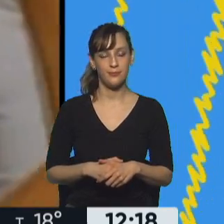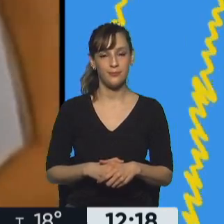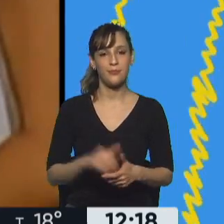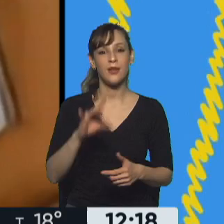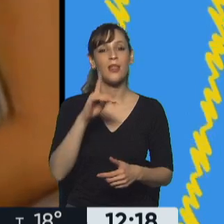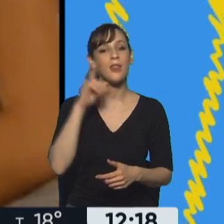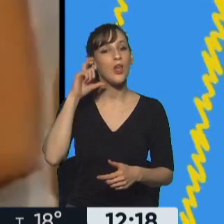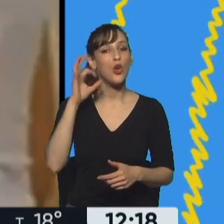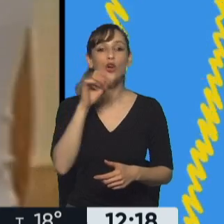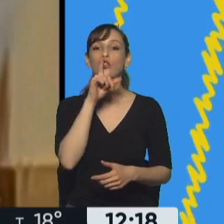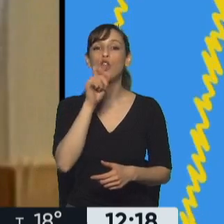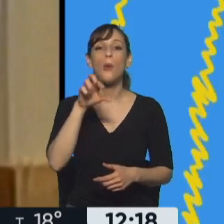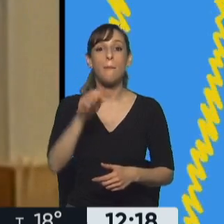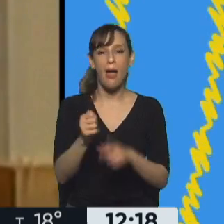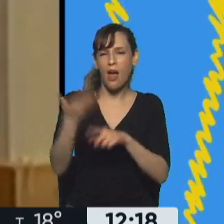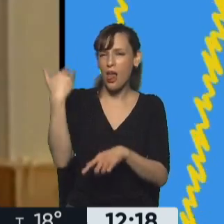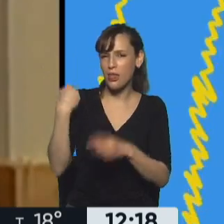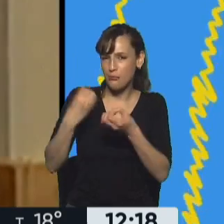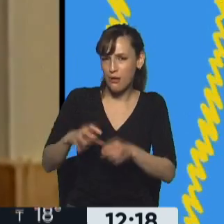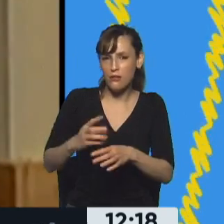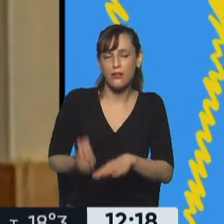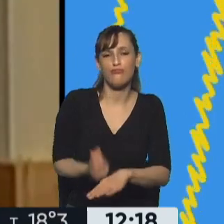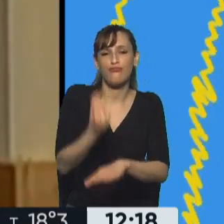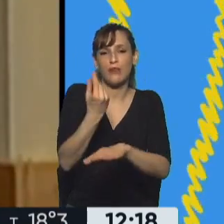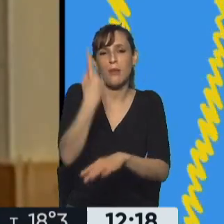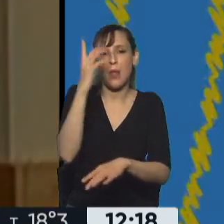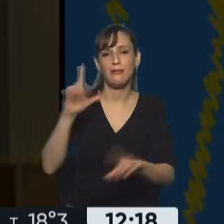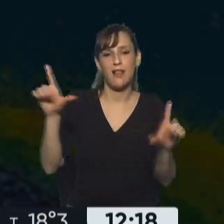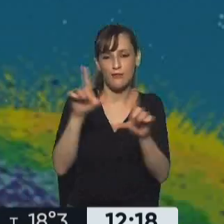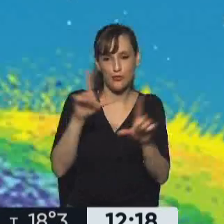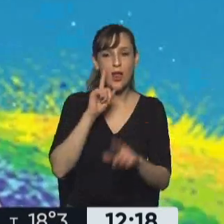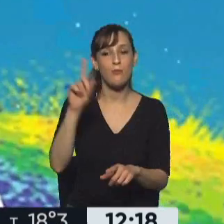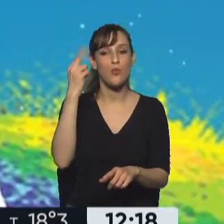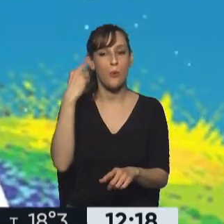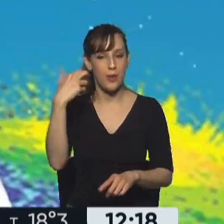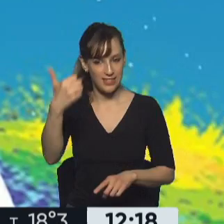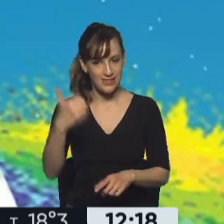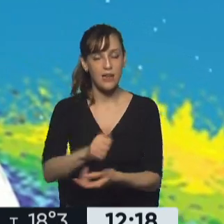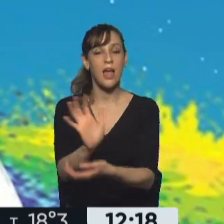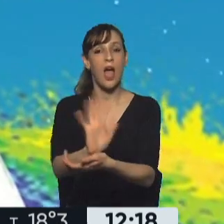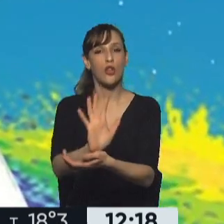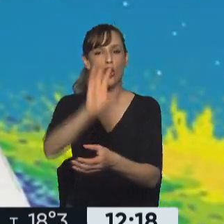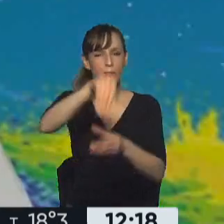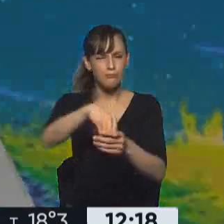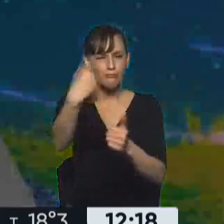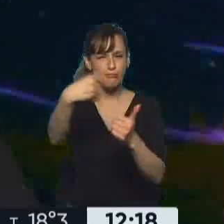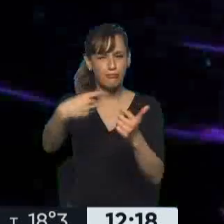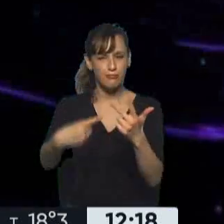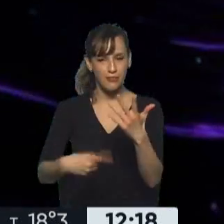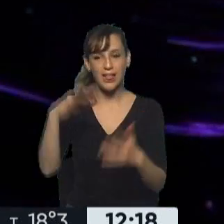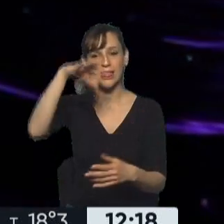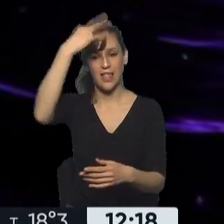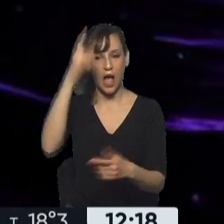Diego Topa debutó en televisión en 1996 en Montaña Rusa, Otra Vuelta. Como actor participó en numerosas obras de